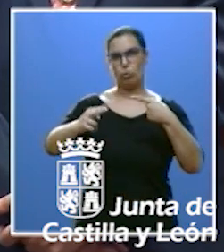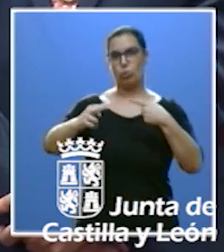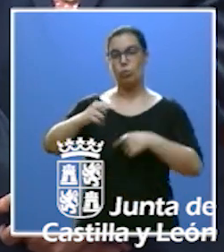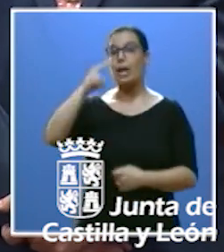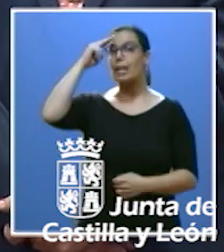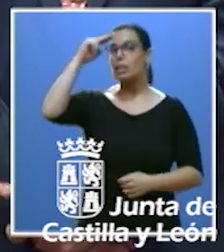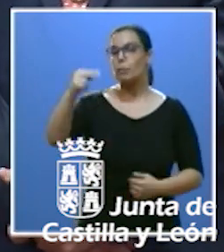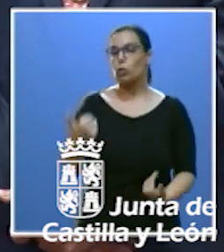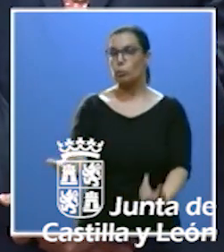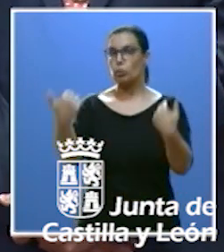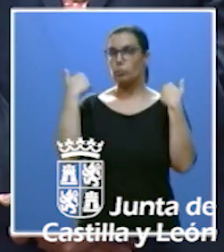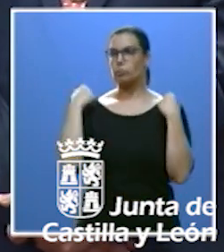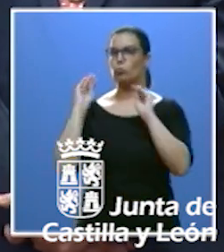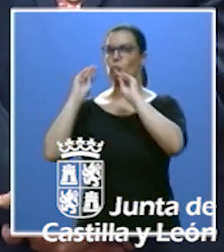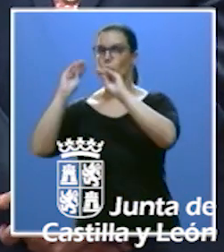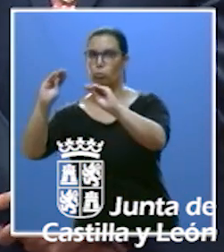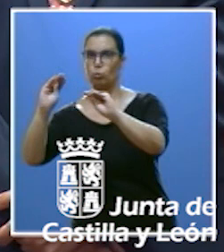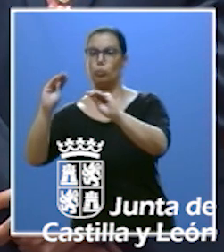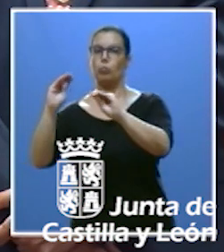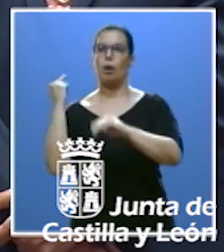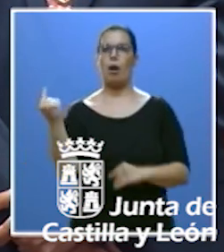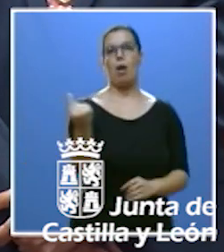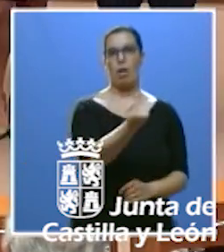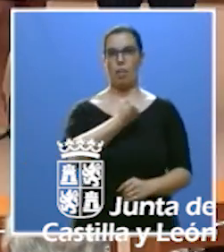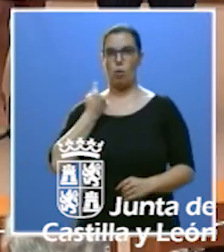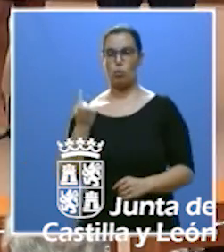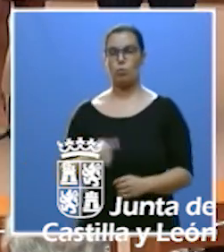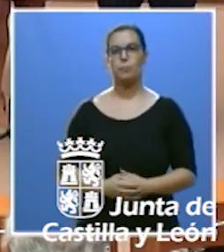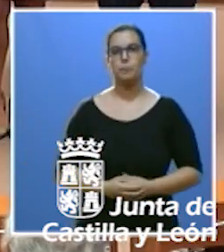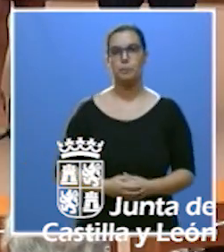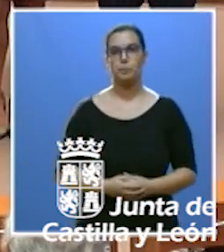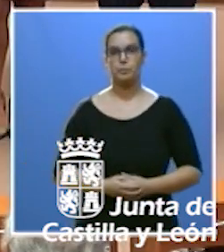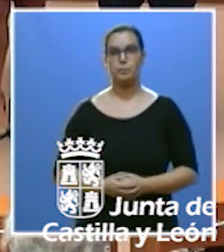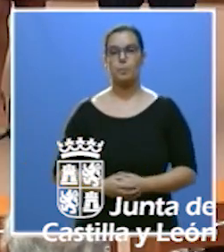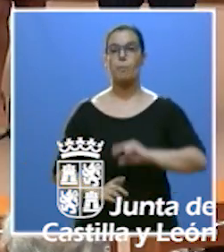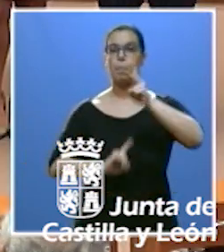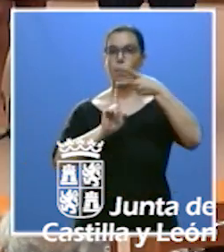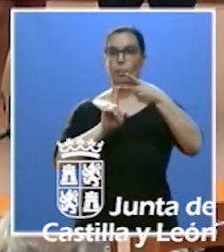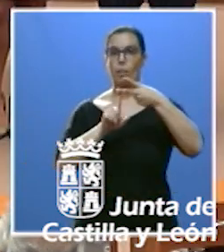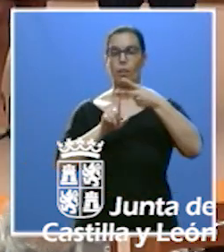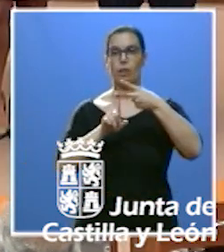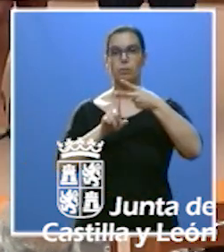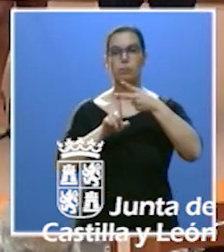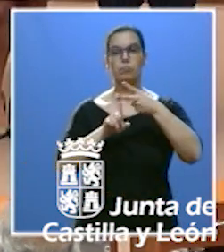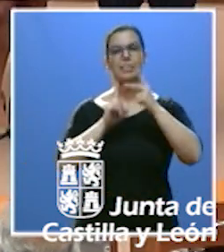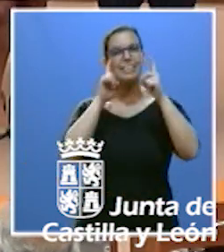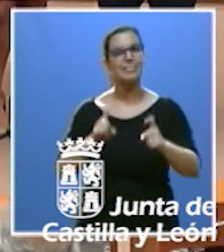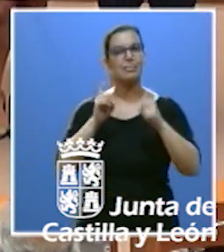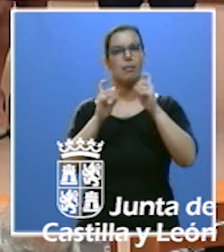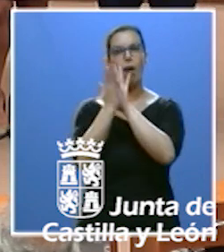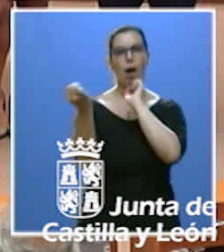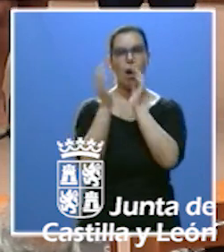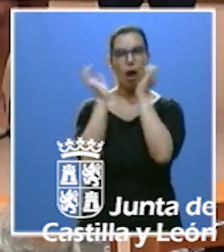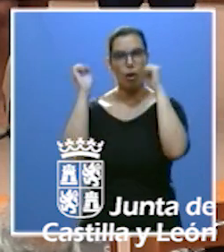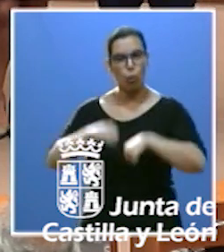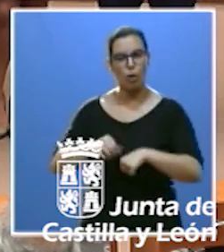las competencias y a las responsabilidades políticas de cada institución. En segundo lugar, la búsqueda de acuerdos y ámbitos de